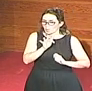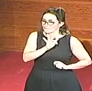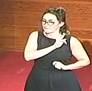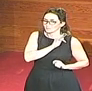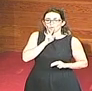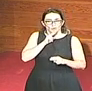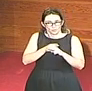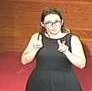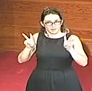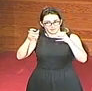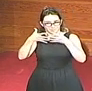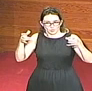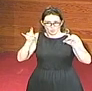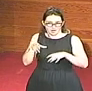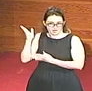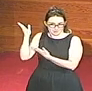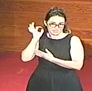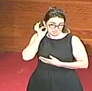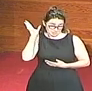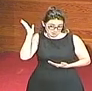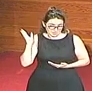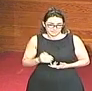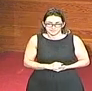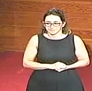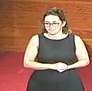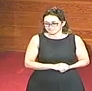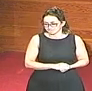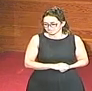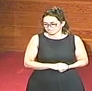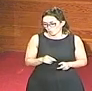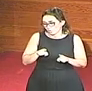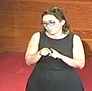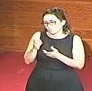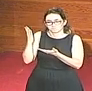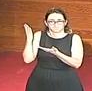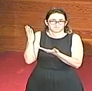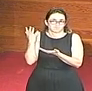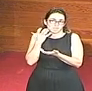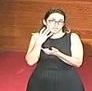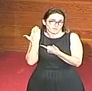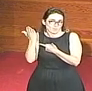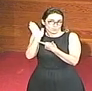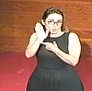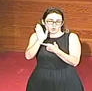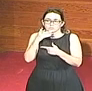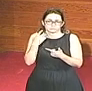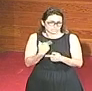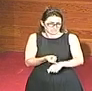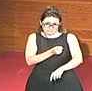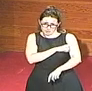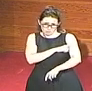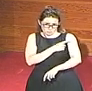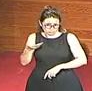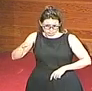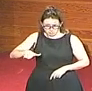nombre. Y bueno, pues es el ejemplo de cómo se puede llevar al extremo, ¿no? Pero no es